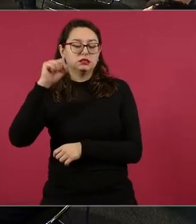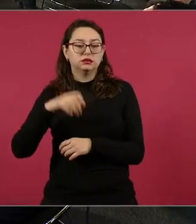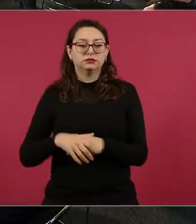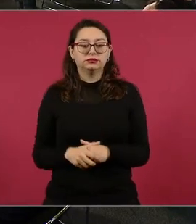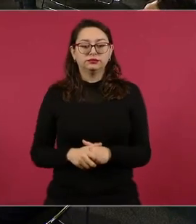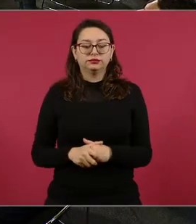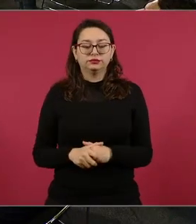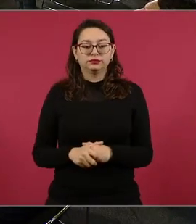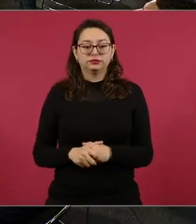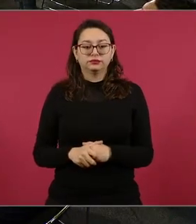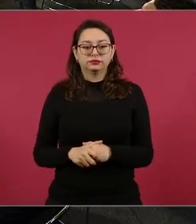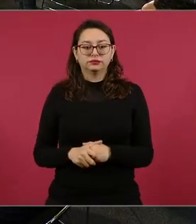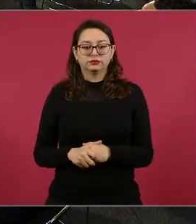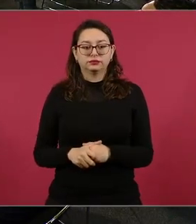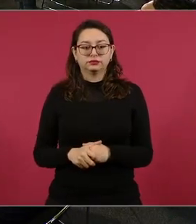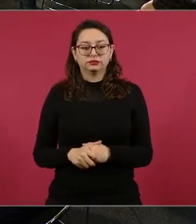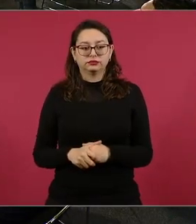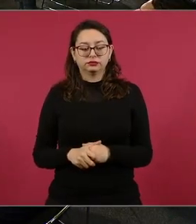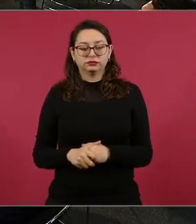Perdón, de